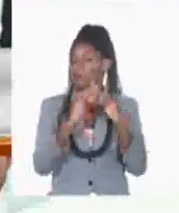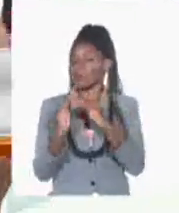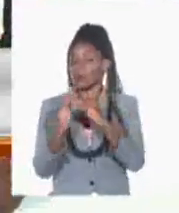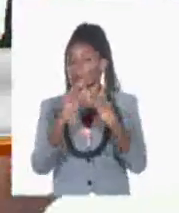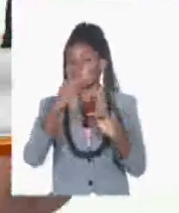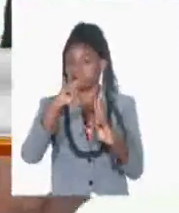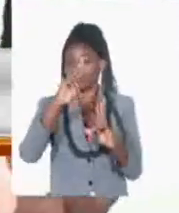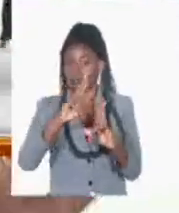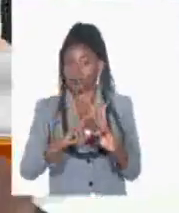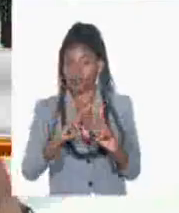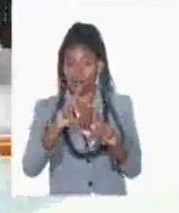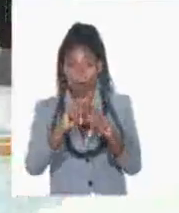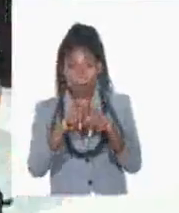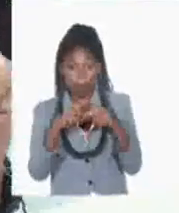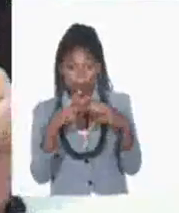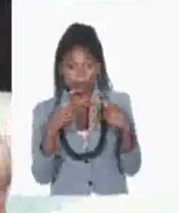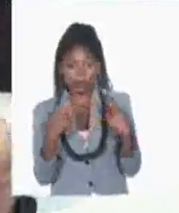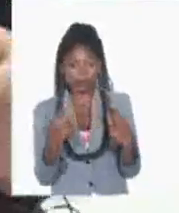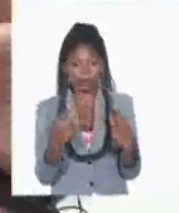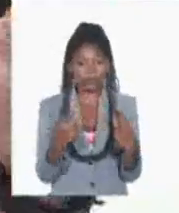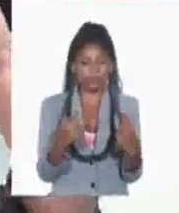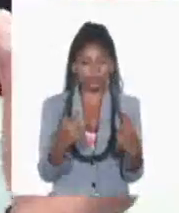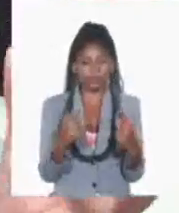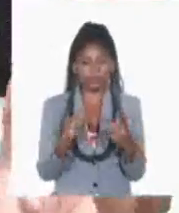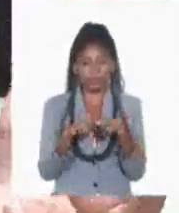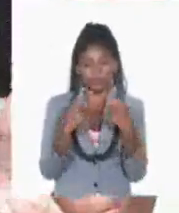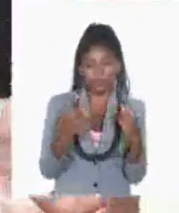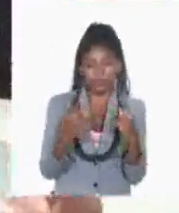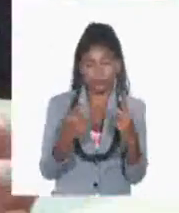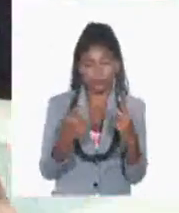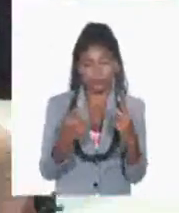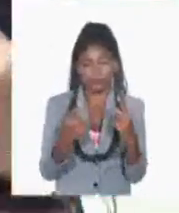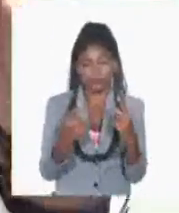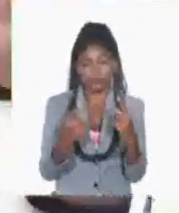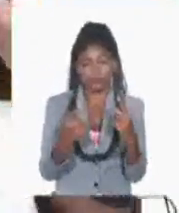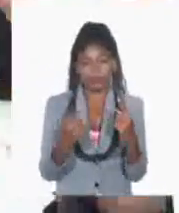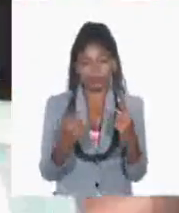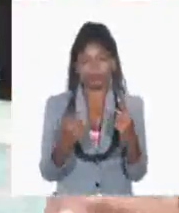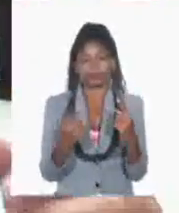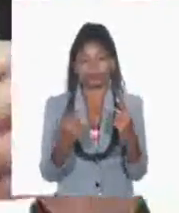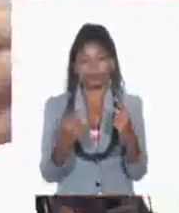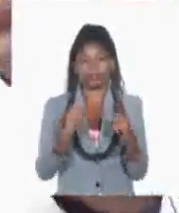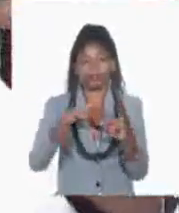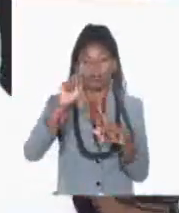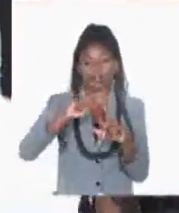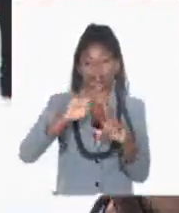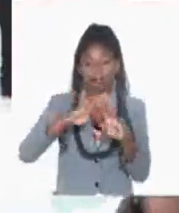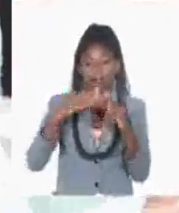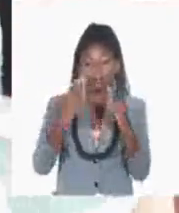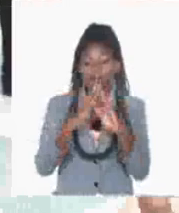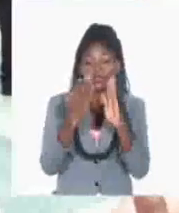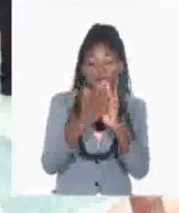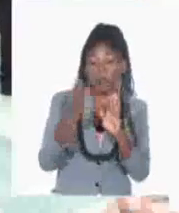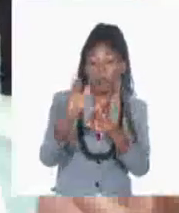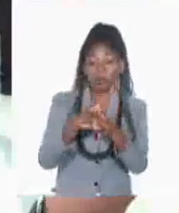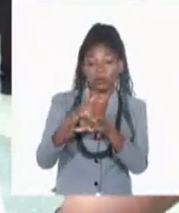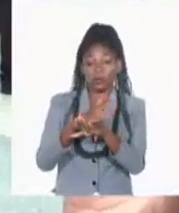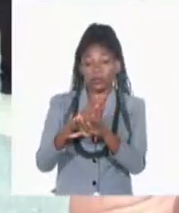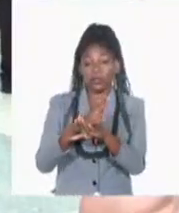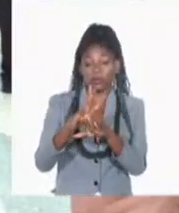teatral, porque la dicha de esta provincia, de nosotros, es que todos los grupos con diferentes